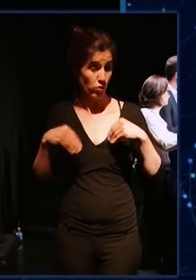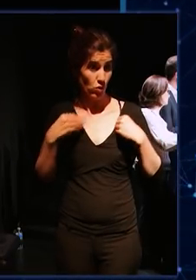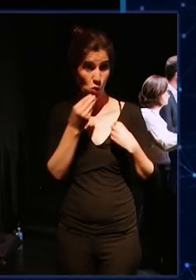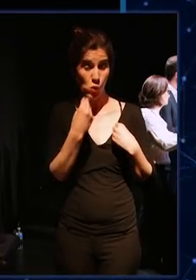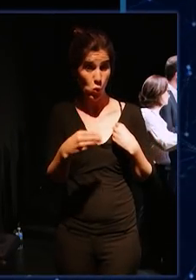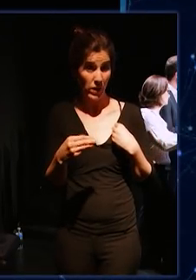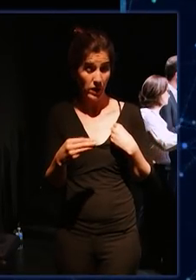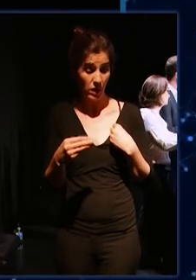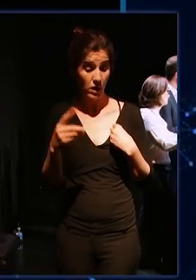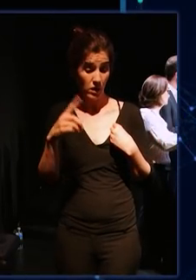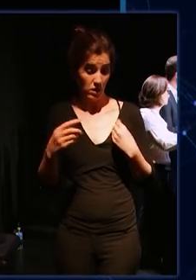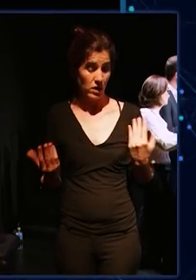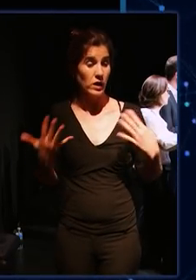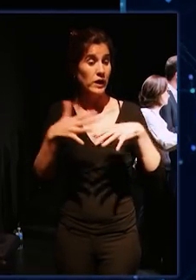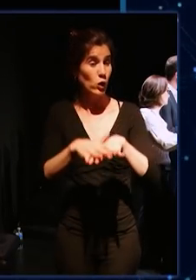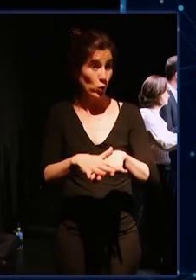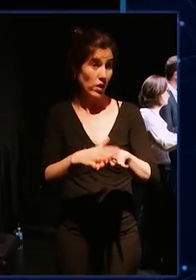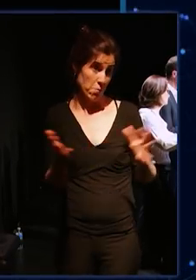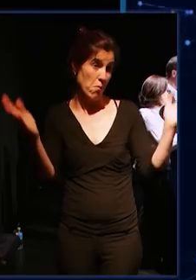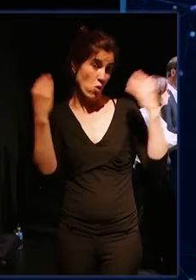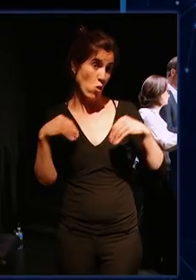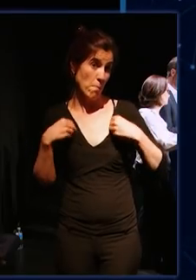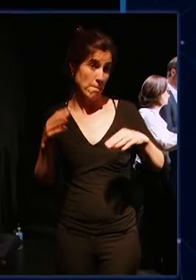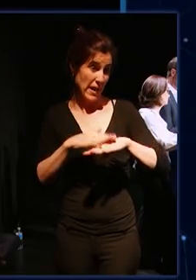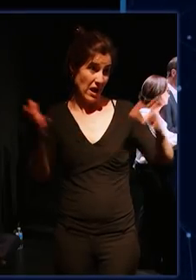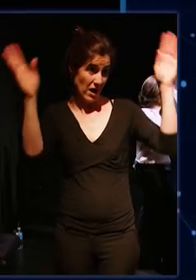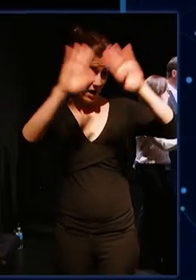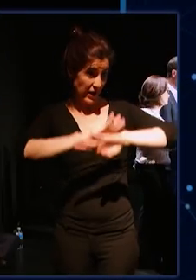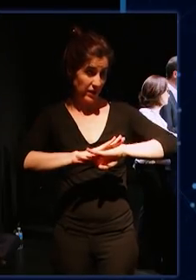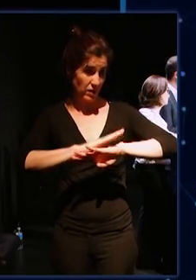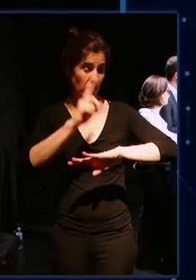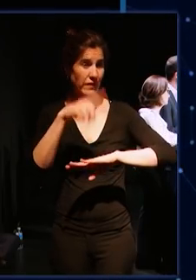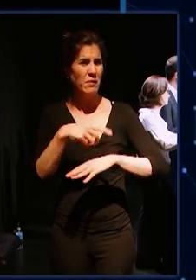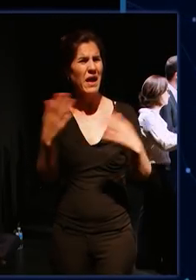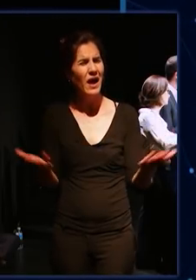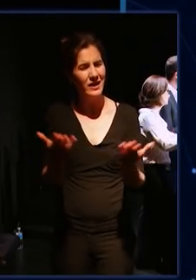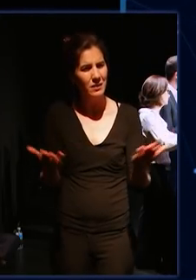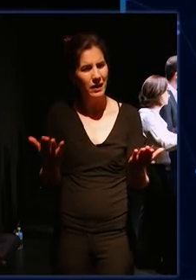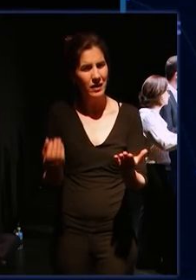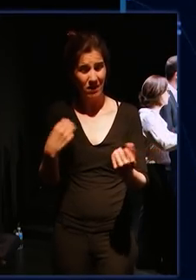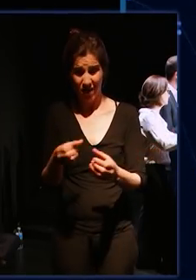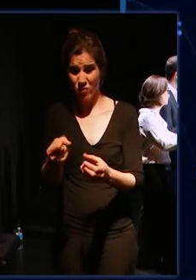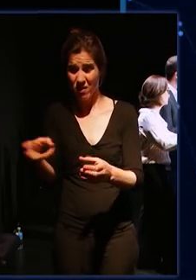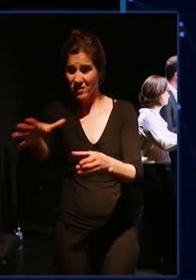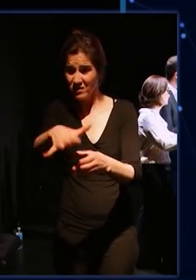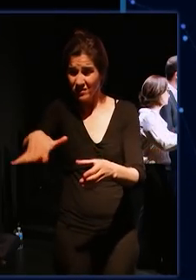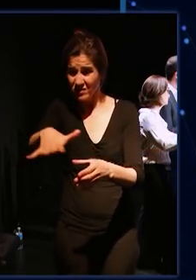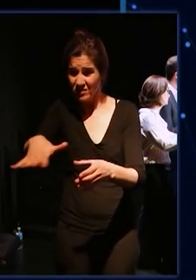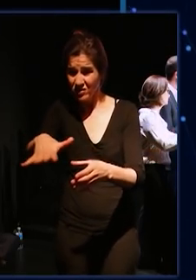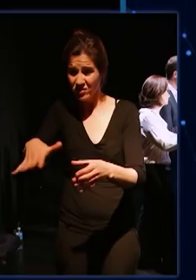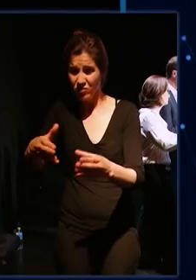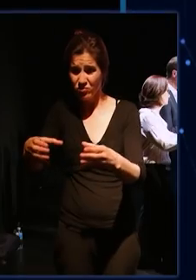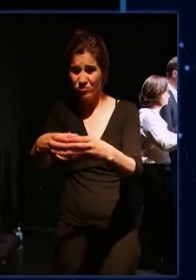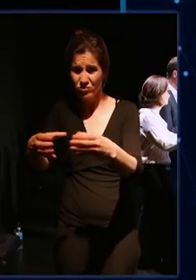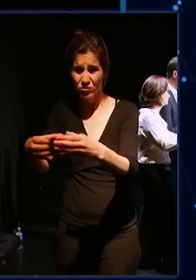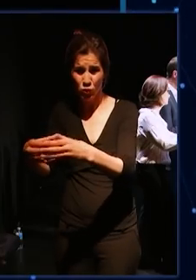que incluya también el ocio nocturno, que incluya la dinamización de ese sector de la población más vulnerable. Caray,